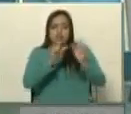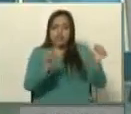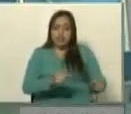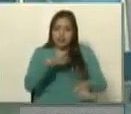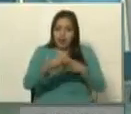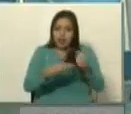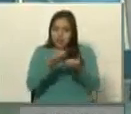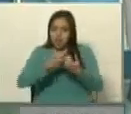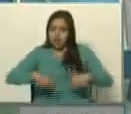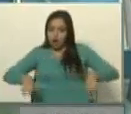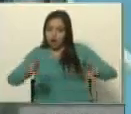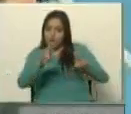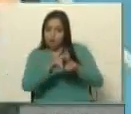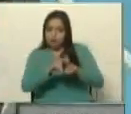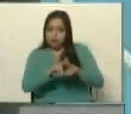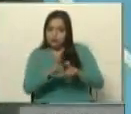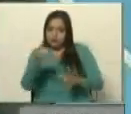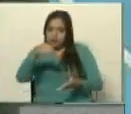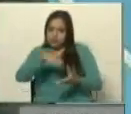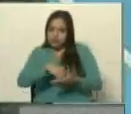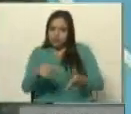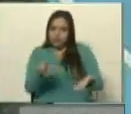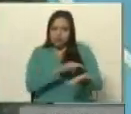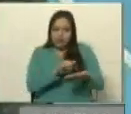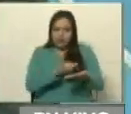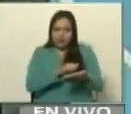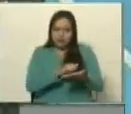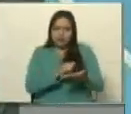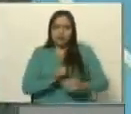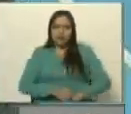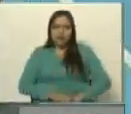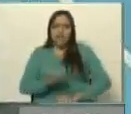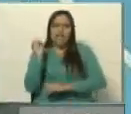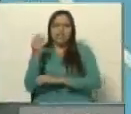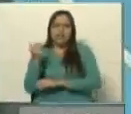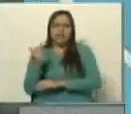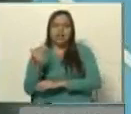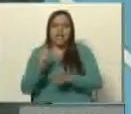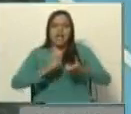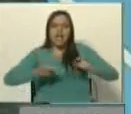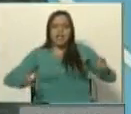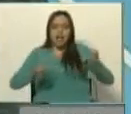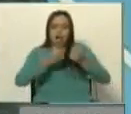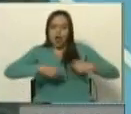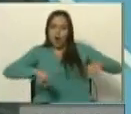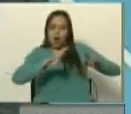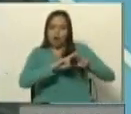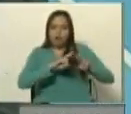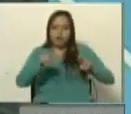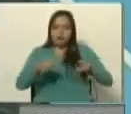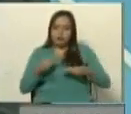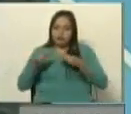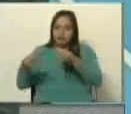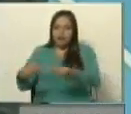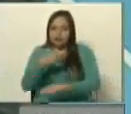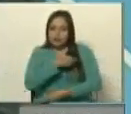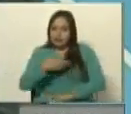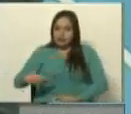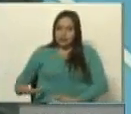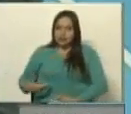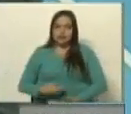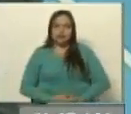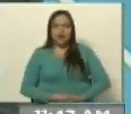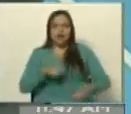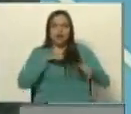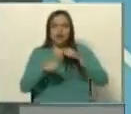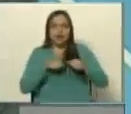Naciones Unidas en Nueva York, en la Asamblea General de las Naciones Unidas. Lo hemos dado a través de nuestra presidencia en el